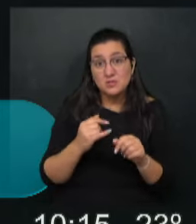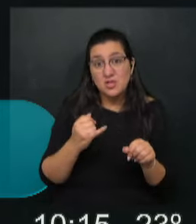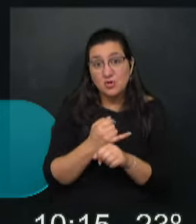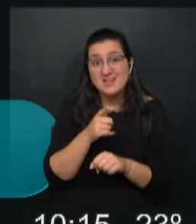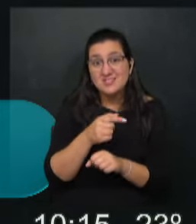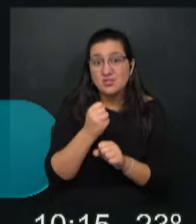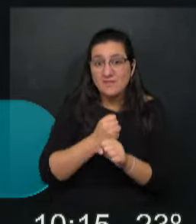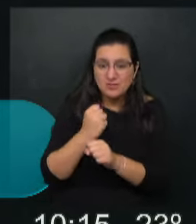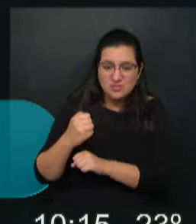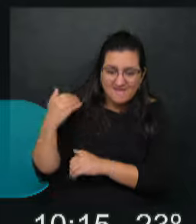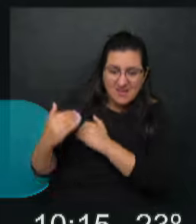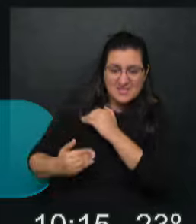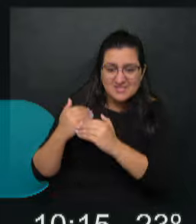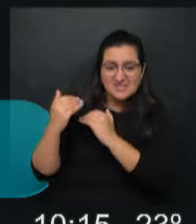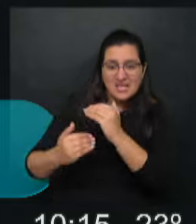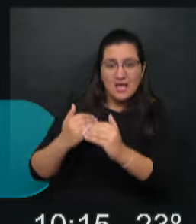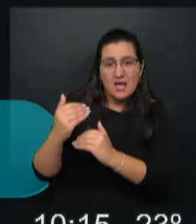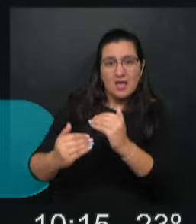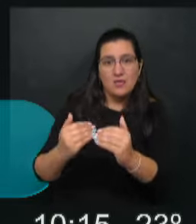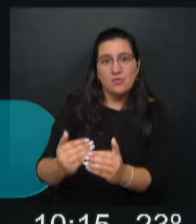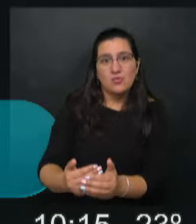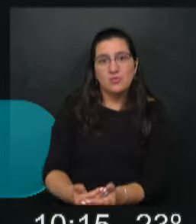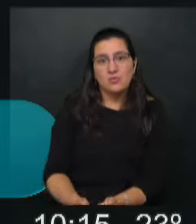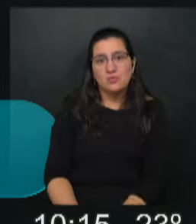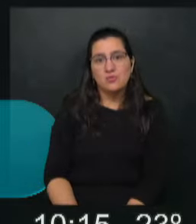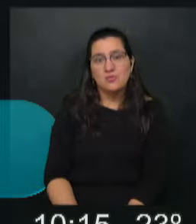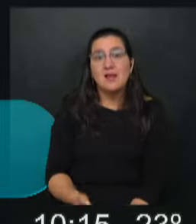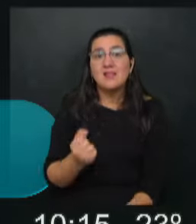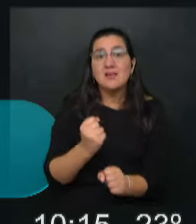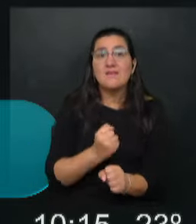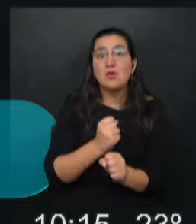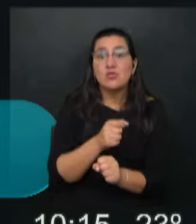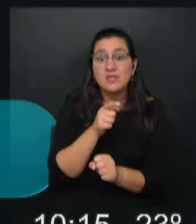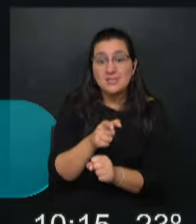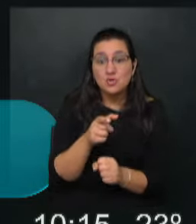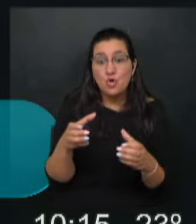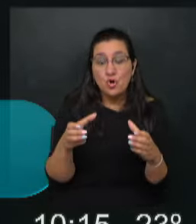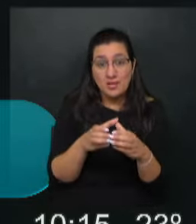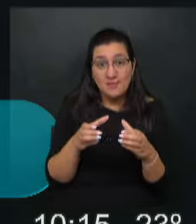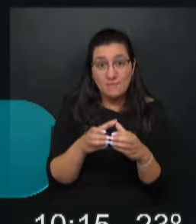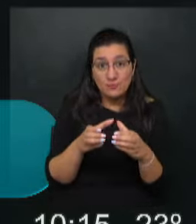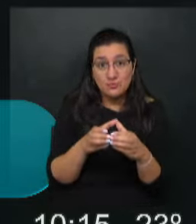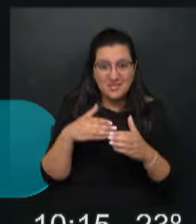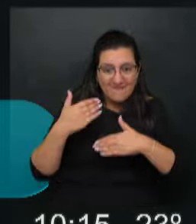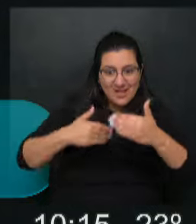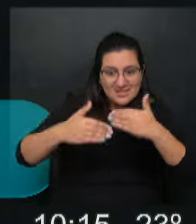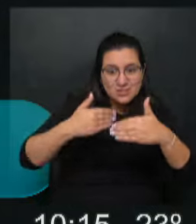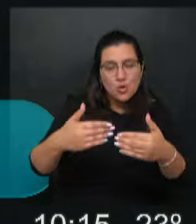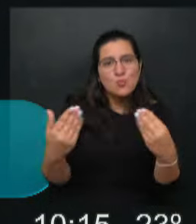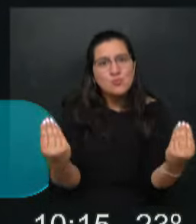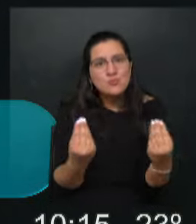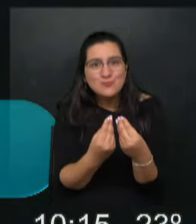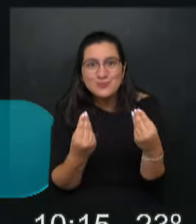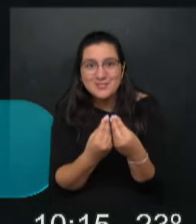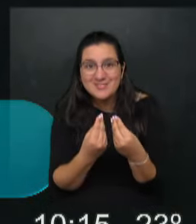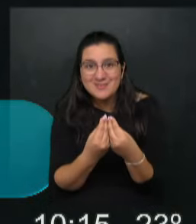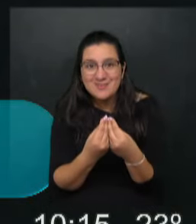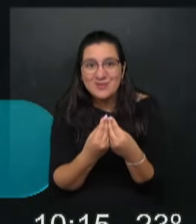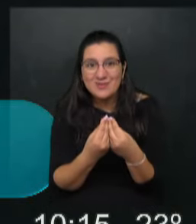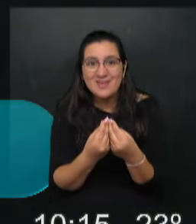trabajos se ha avanzado, el trabajo de esos colectivos han hecho que se avance muchísimo.